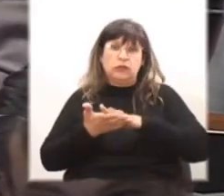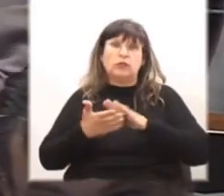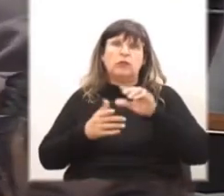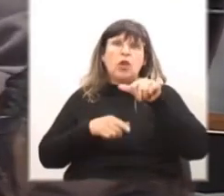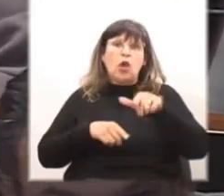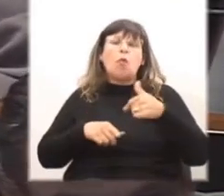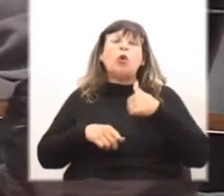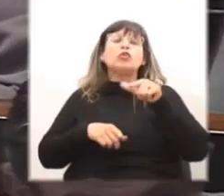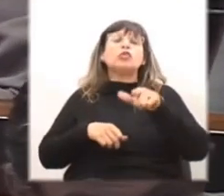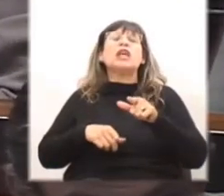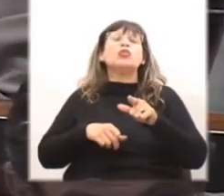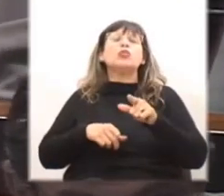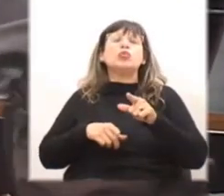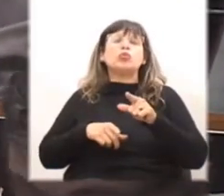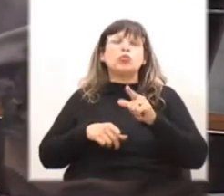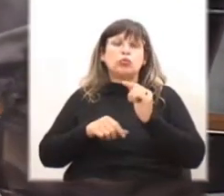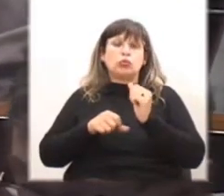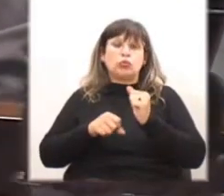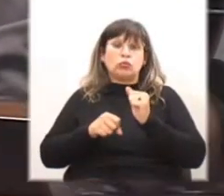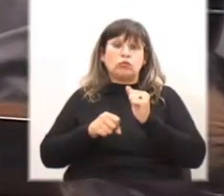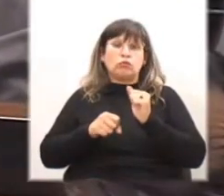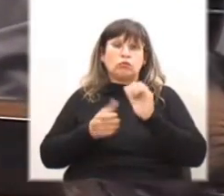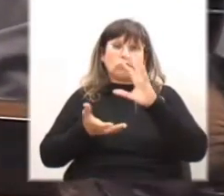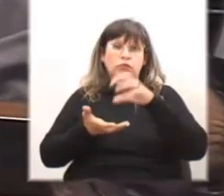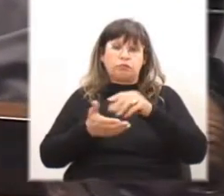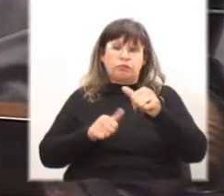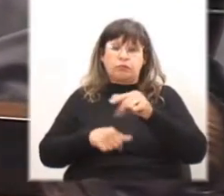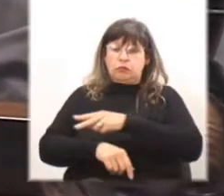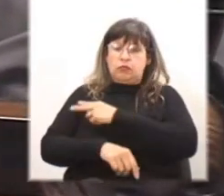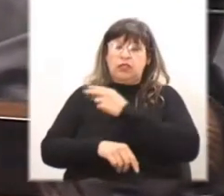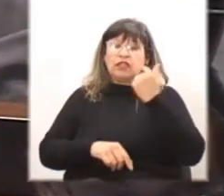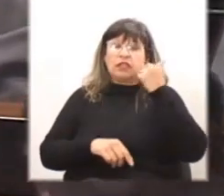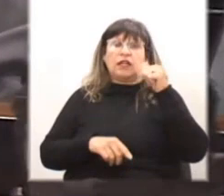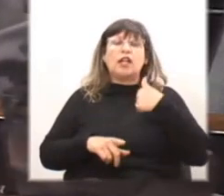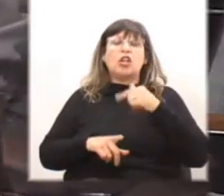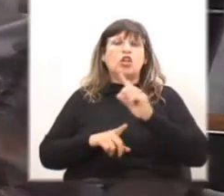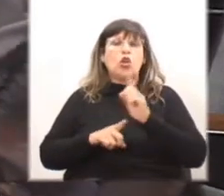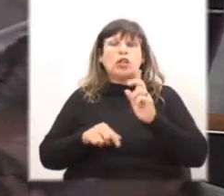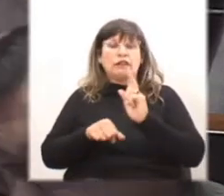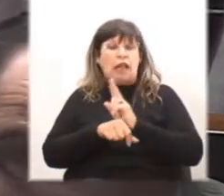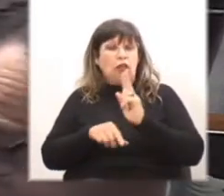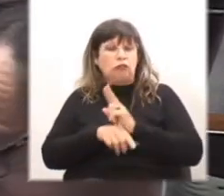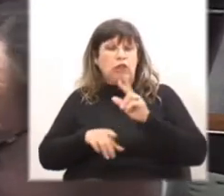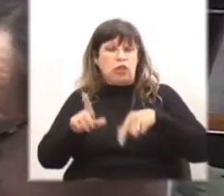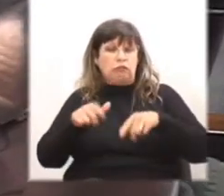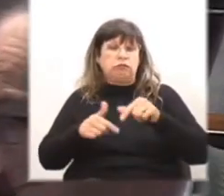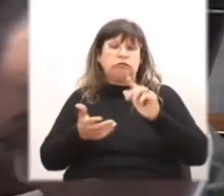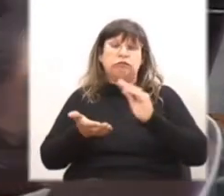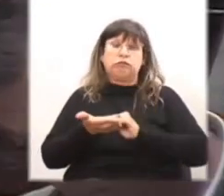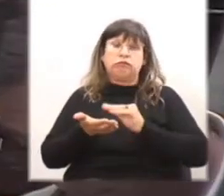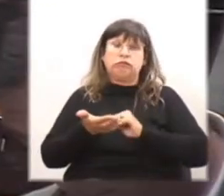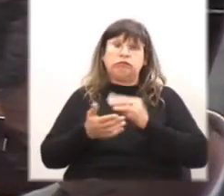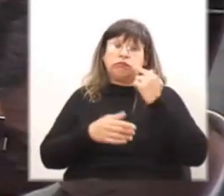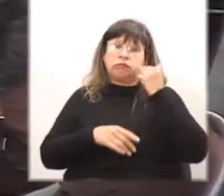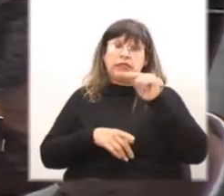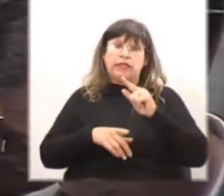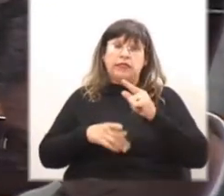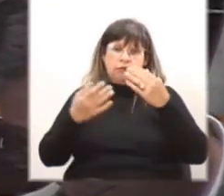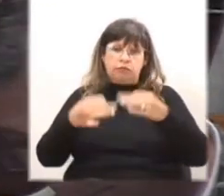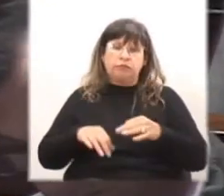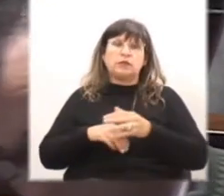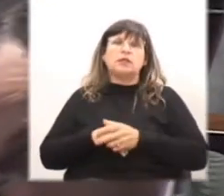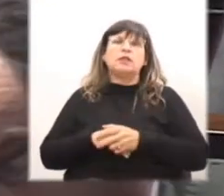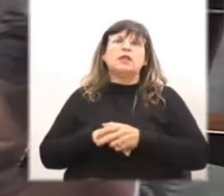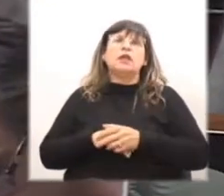su cartera la que no está ejerciendo los contralores políticos y de gestión que corresponden.